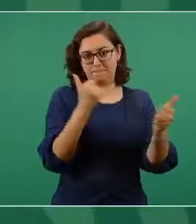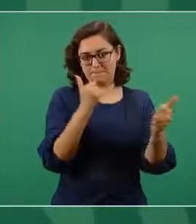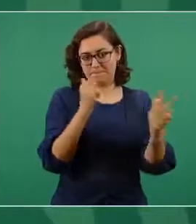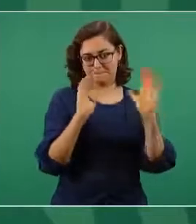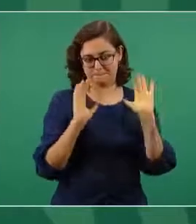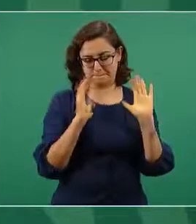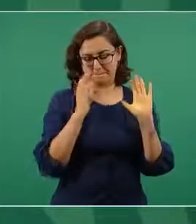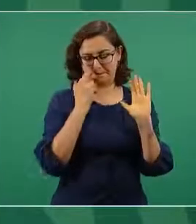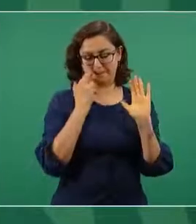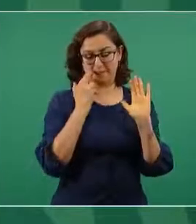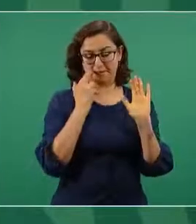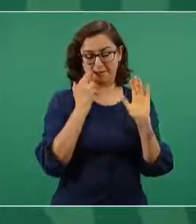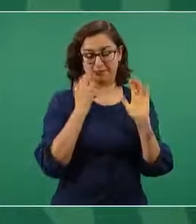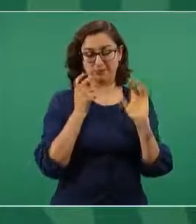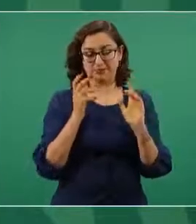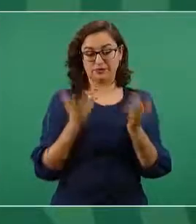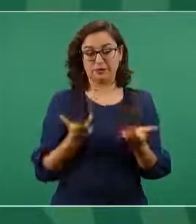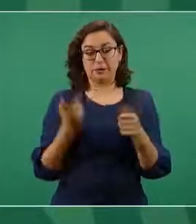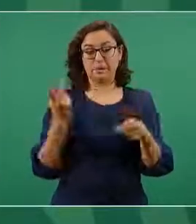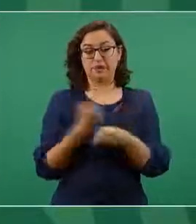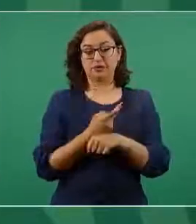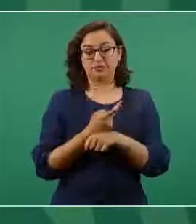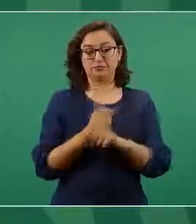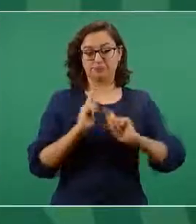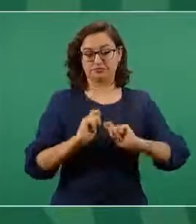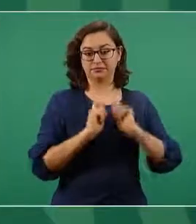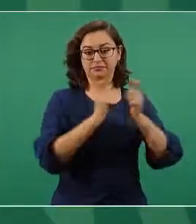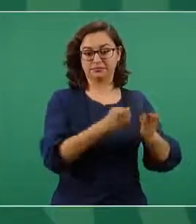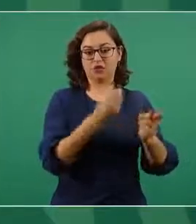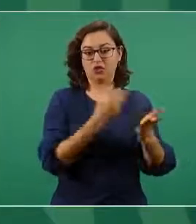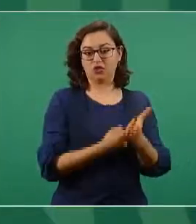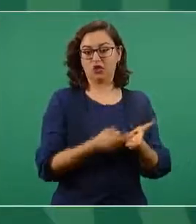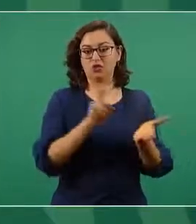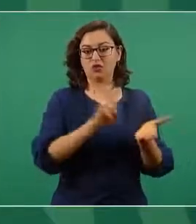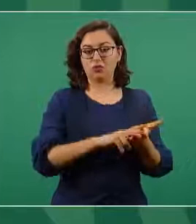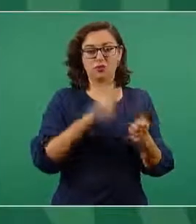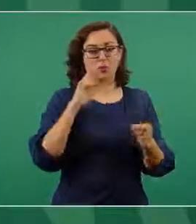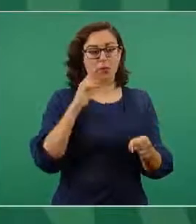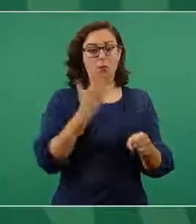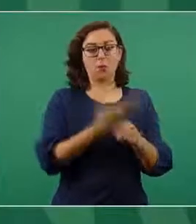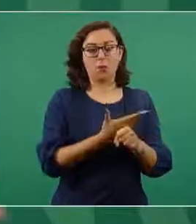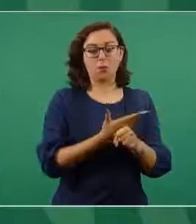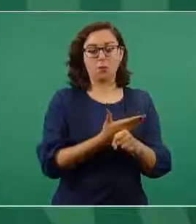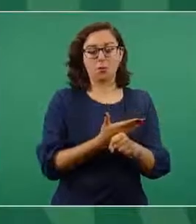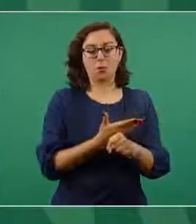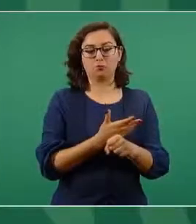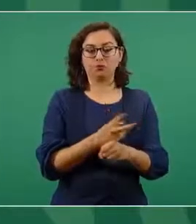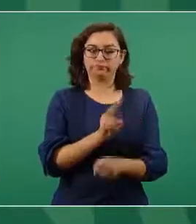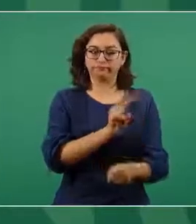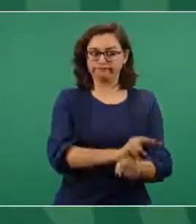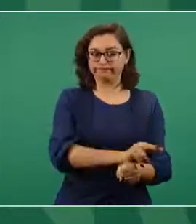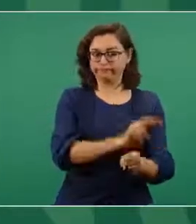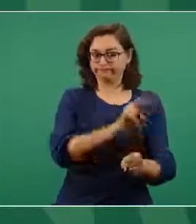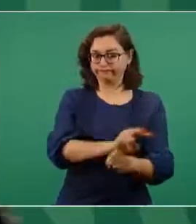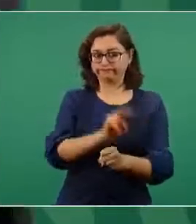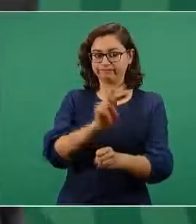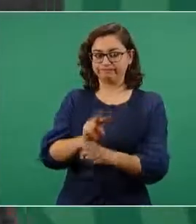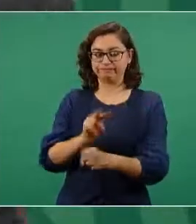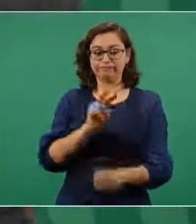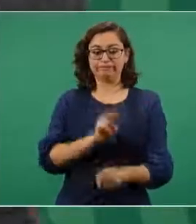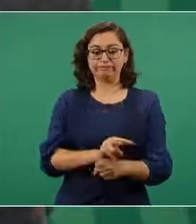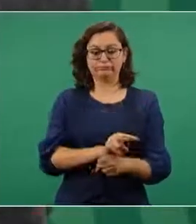Le dieron esa función al IFETEL porque supuestamente así ya no iba a